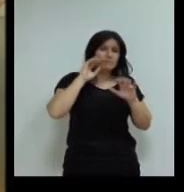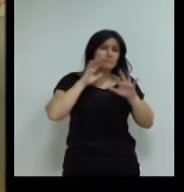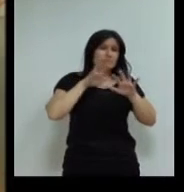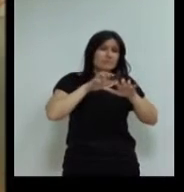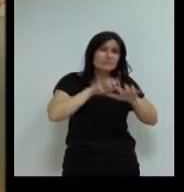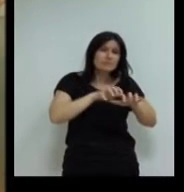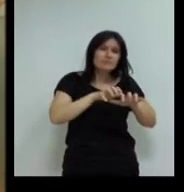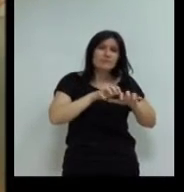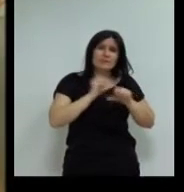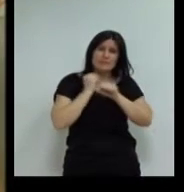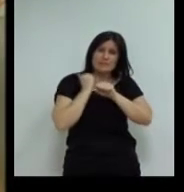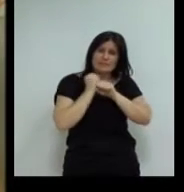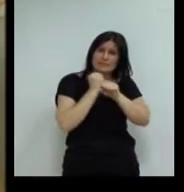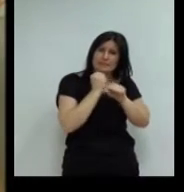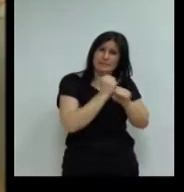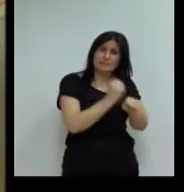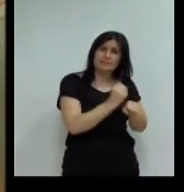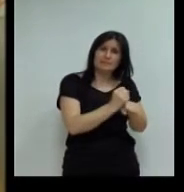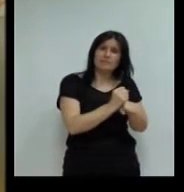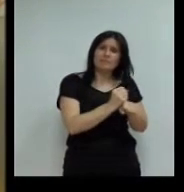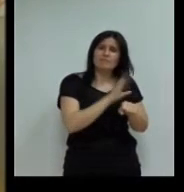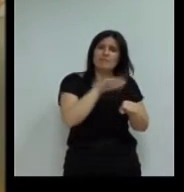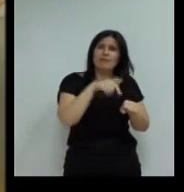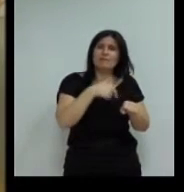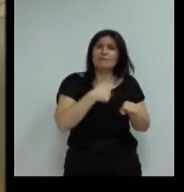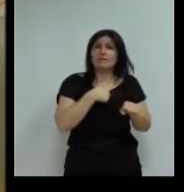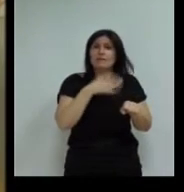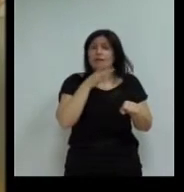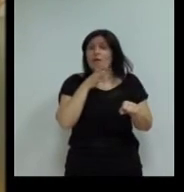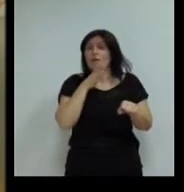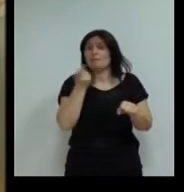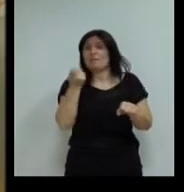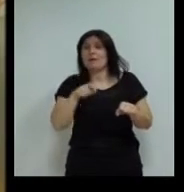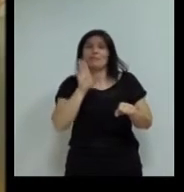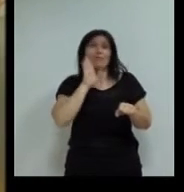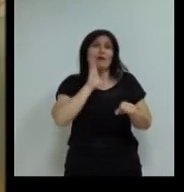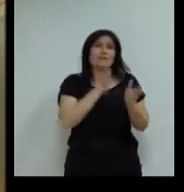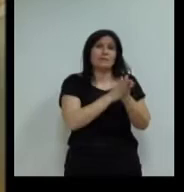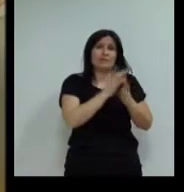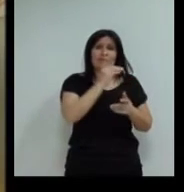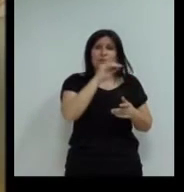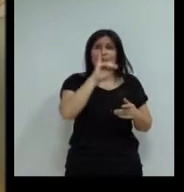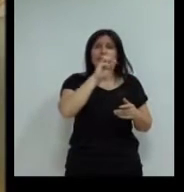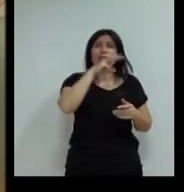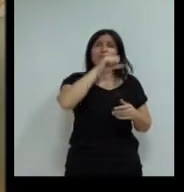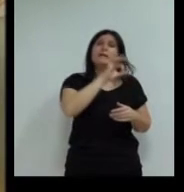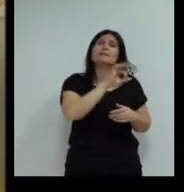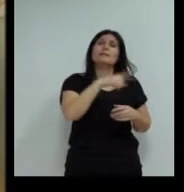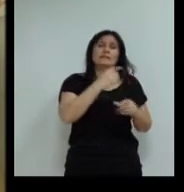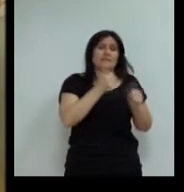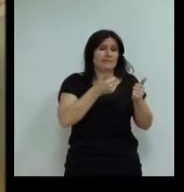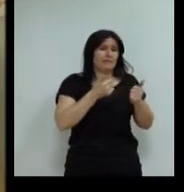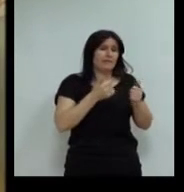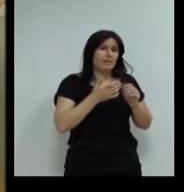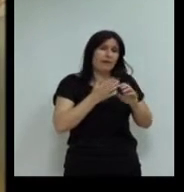cierto modo ahí nuestro viaje es parecido al de Dimas, con rudimentos de aquí, rudimentos de allá, entonces vas aprendiendo y